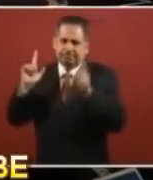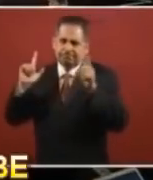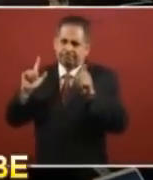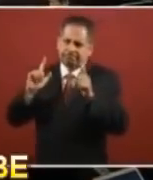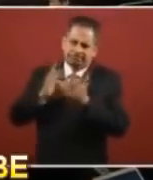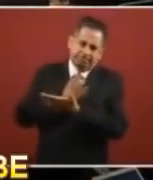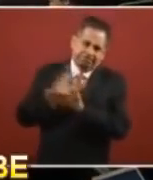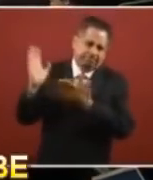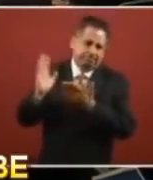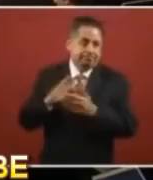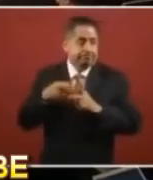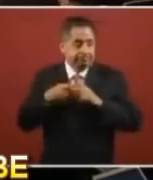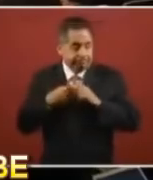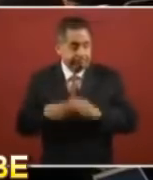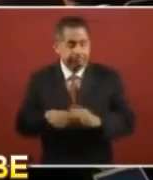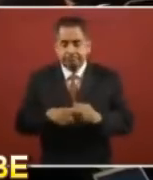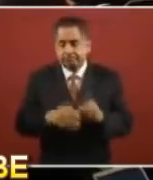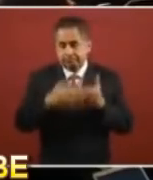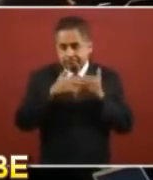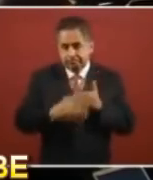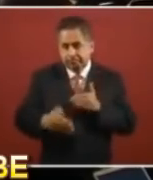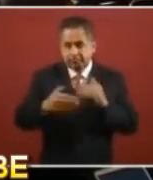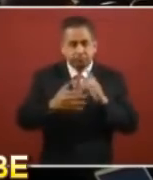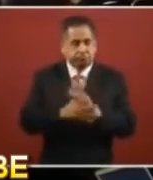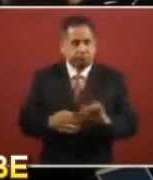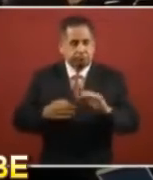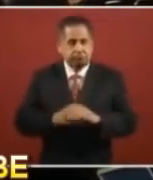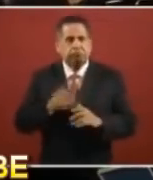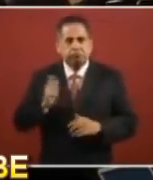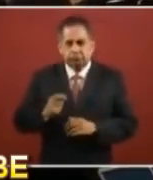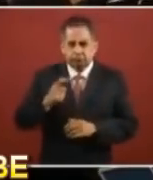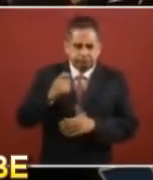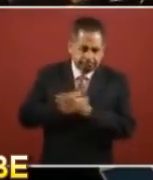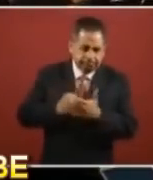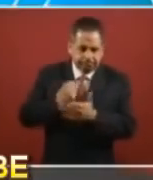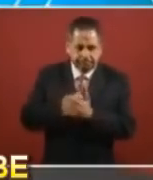se inició la lucha por la justicia.